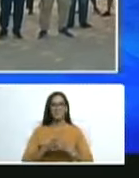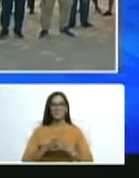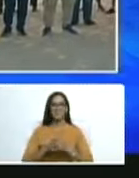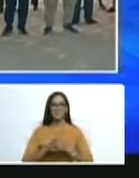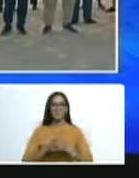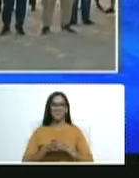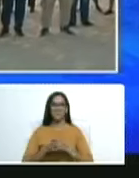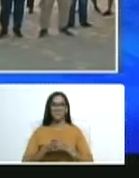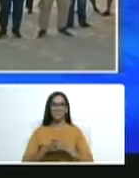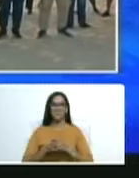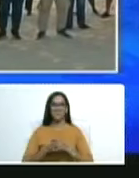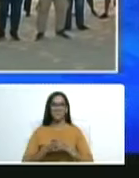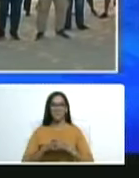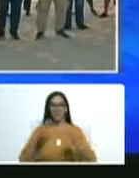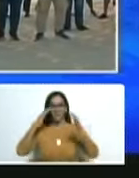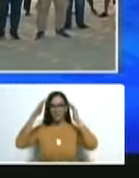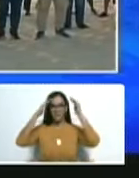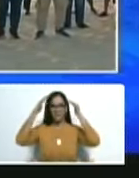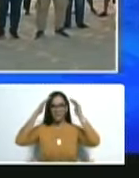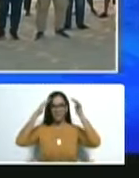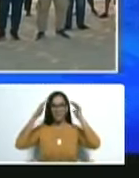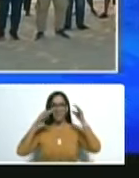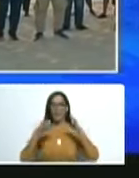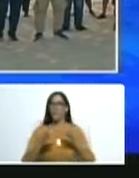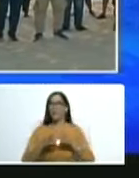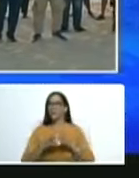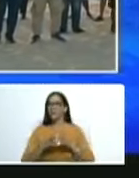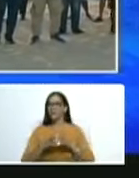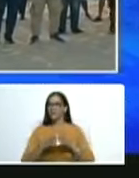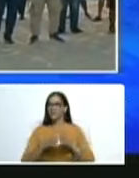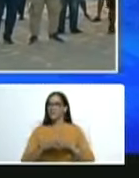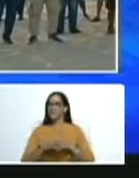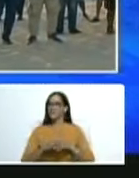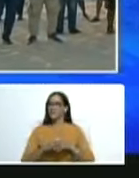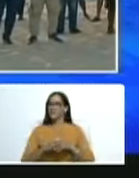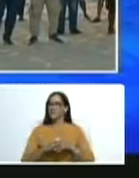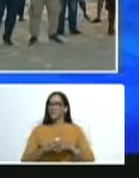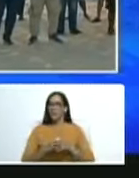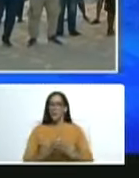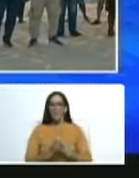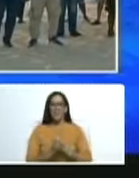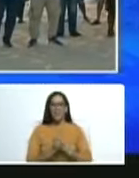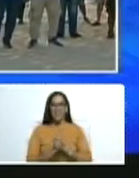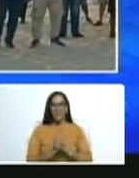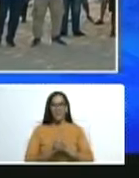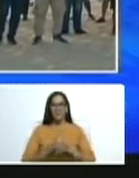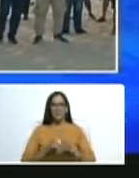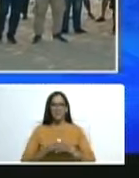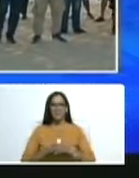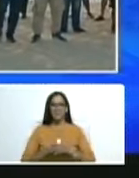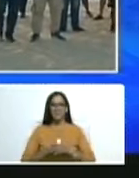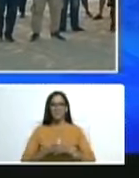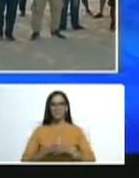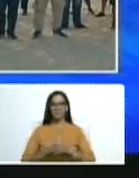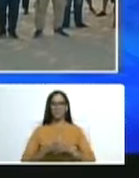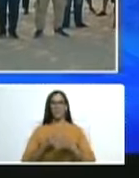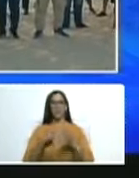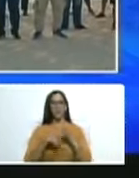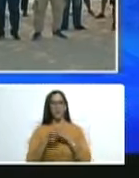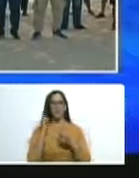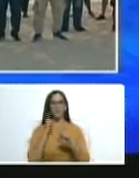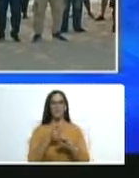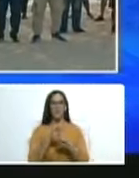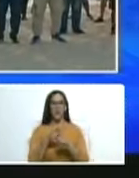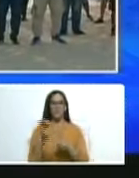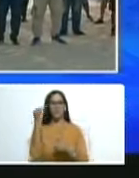¿Ah? Mi saludo, compatriota, compañero. Y nos vamos directo para